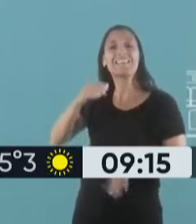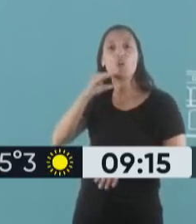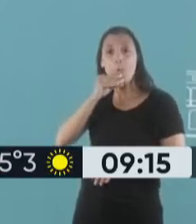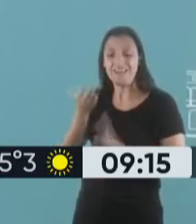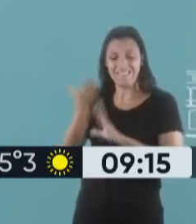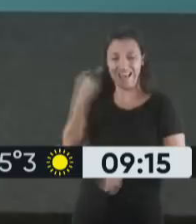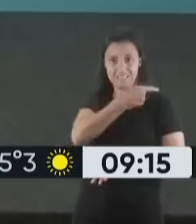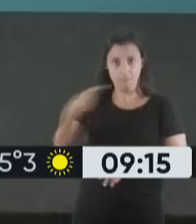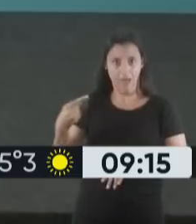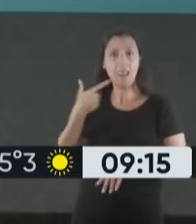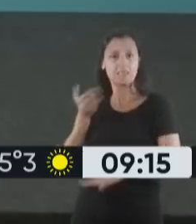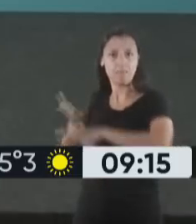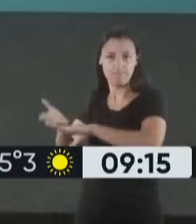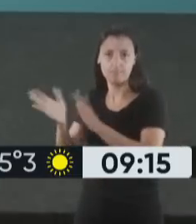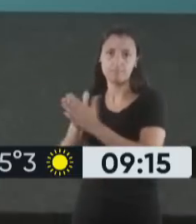atrás. Muchas gracias.